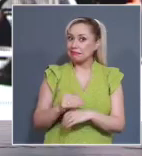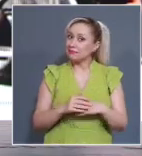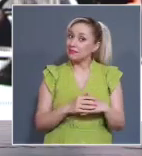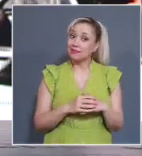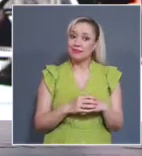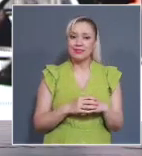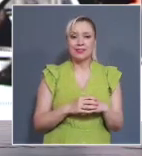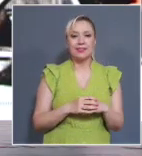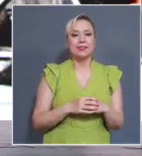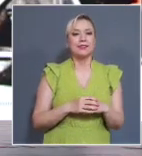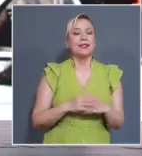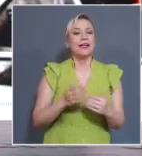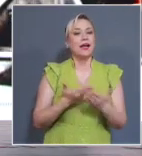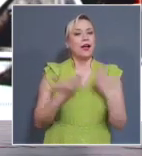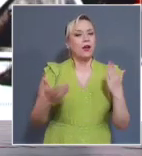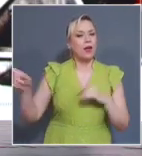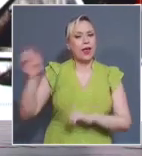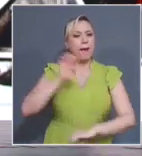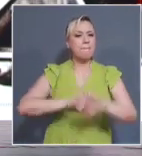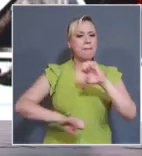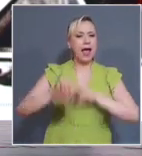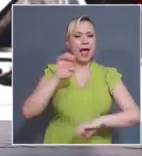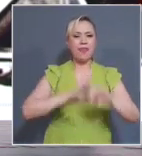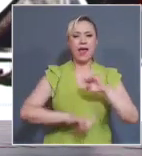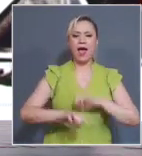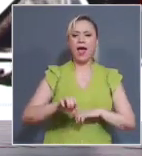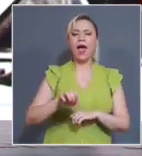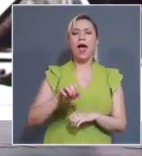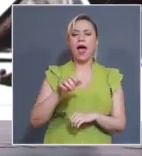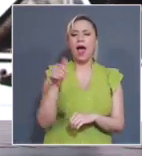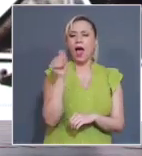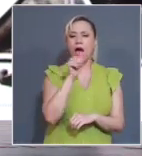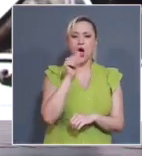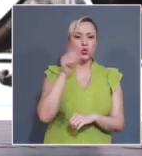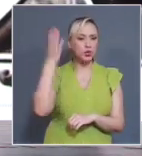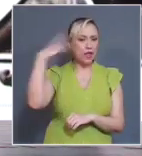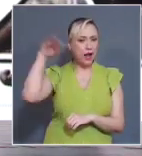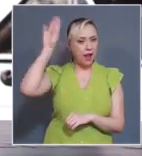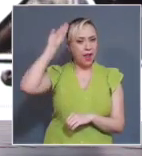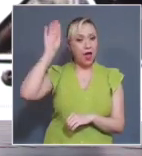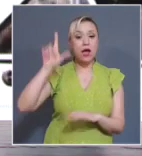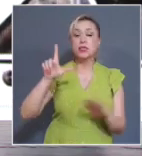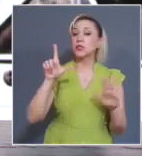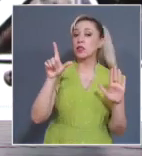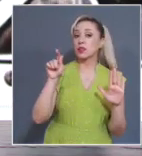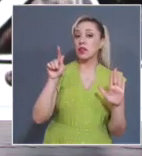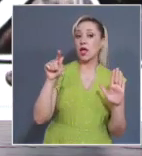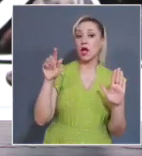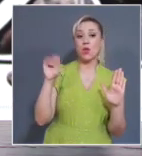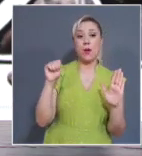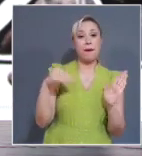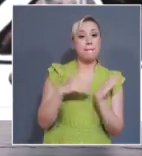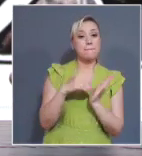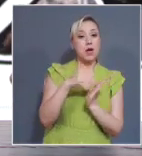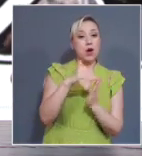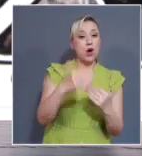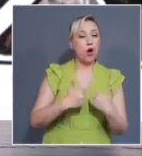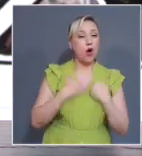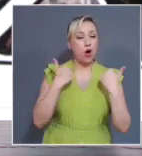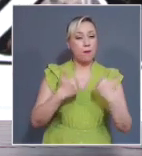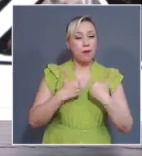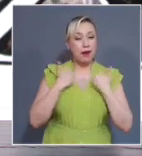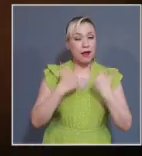Australia aseguraron que en el mundo 79 millones de infantes y adolescentes realizan trabajos